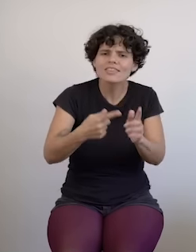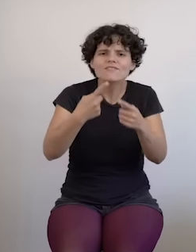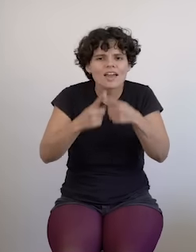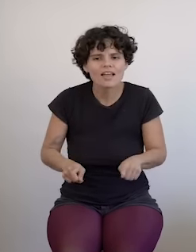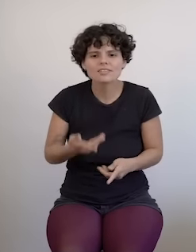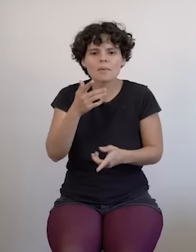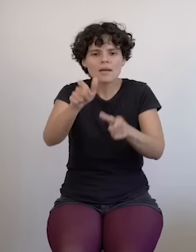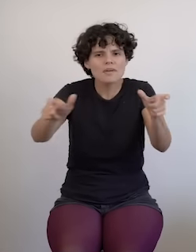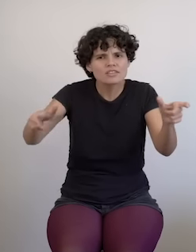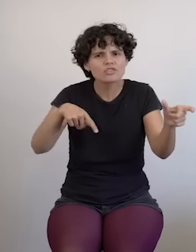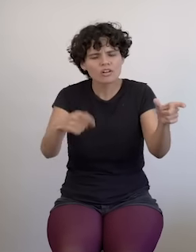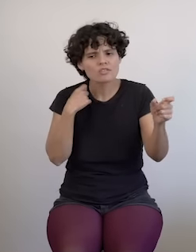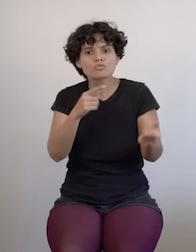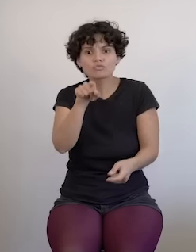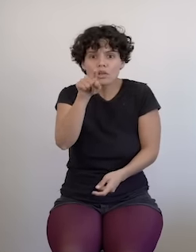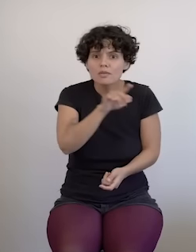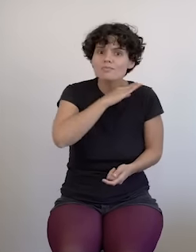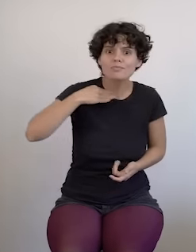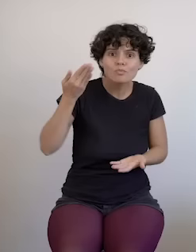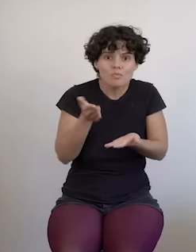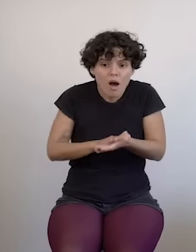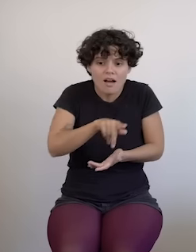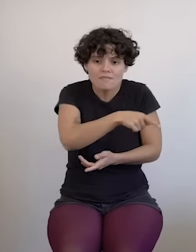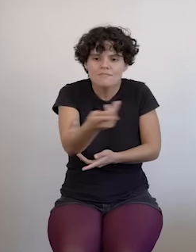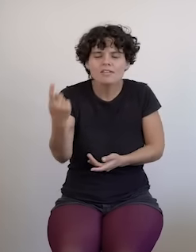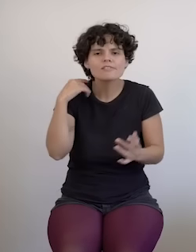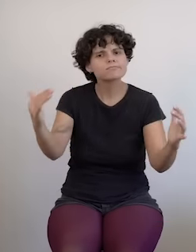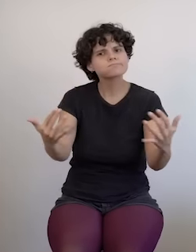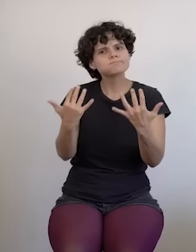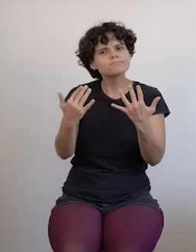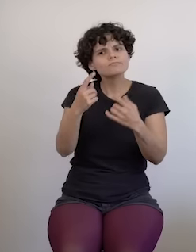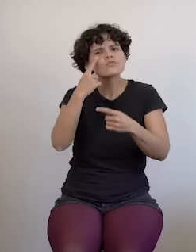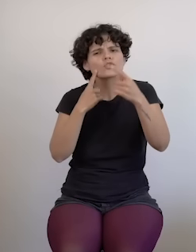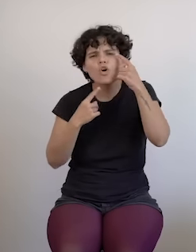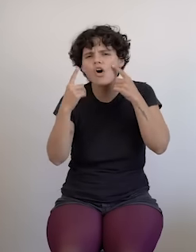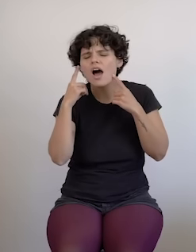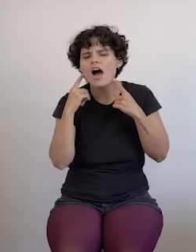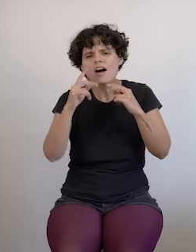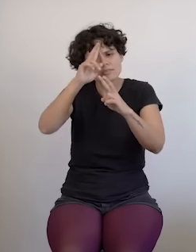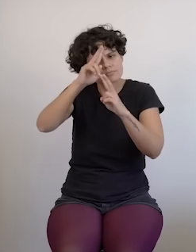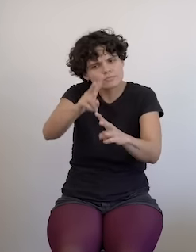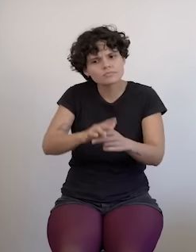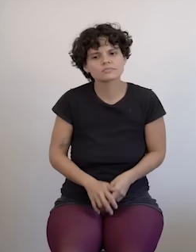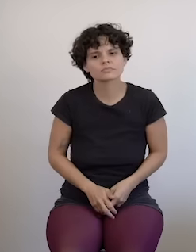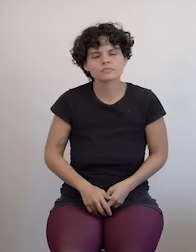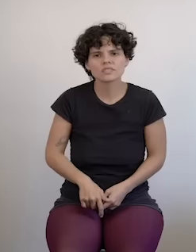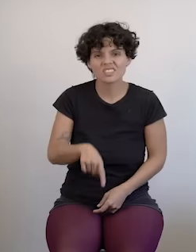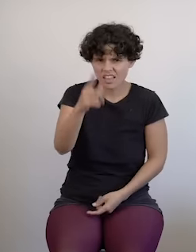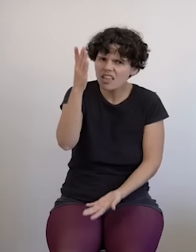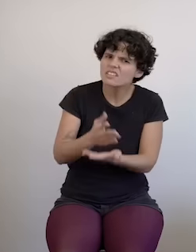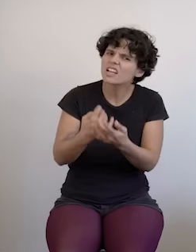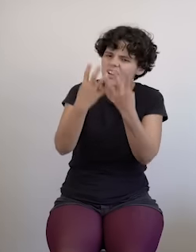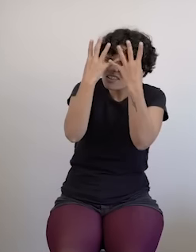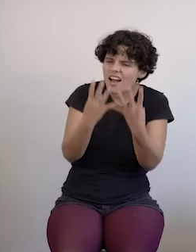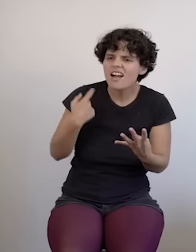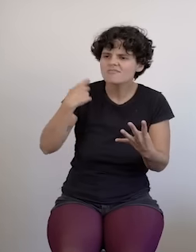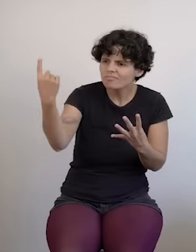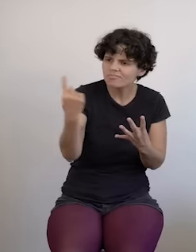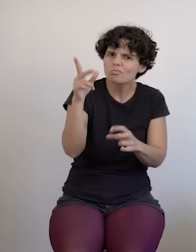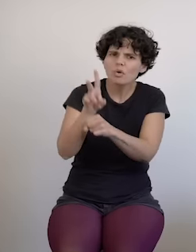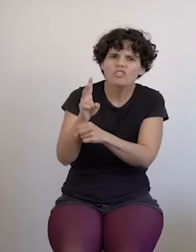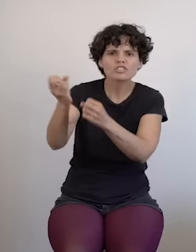hacís cosas buenas, hermano, te van a llorar, hermano. Y los jóvenes empiezan a entender una situación que no lo han explicado, hermano. O sea, te enseñan rap a